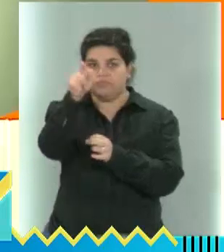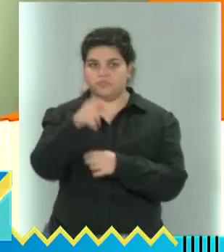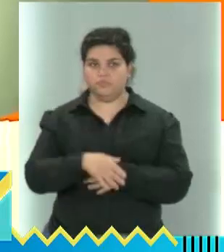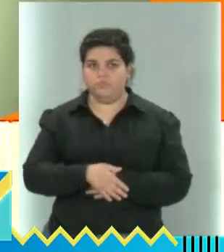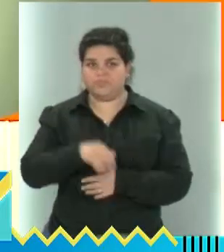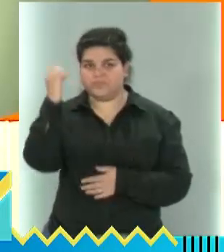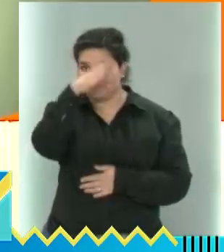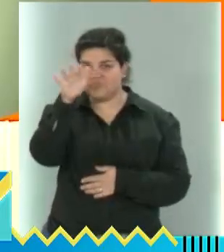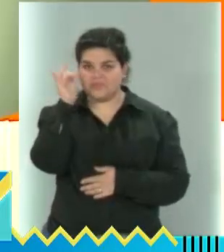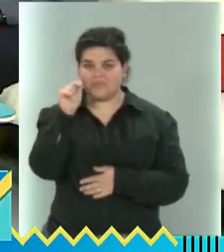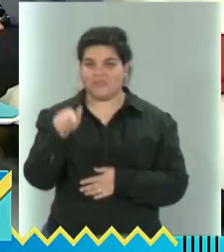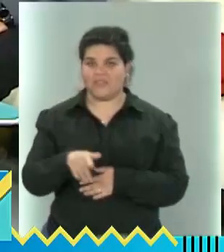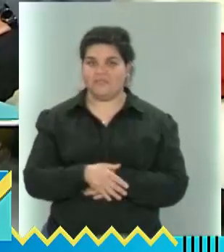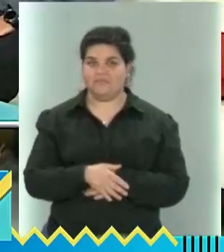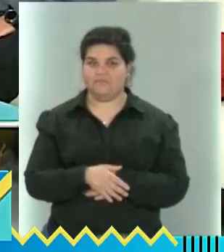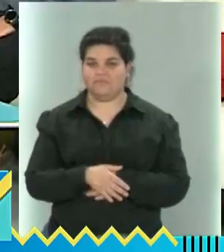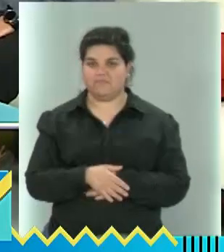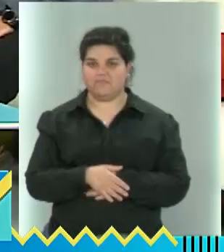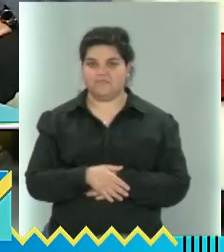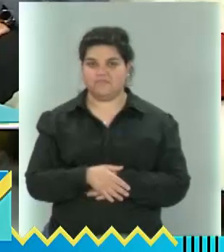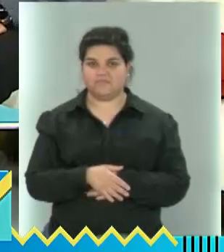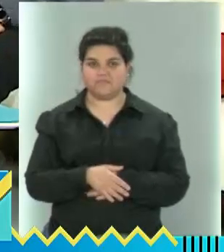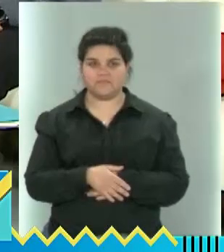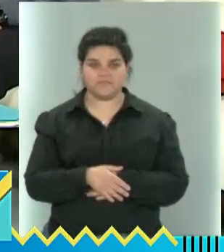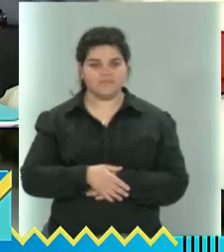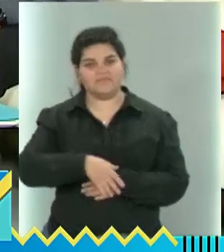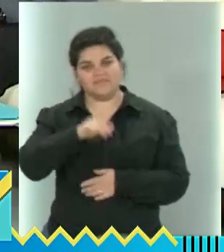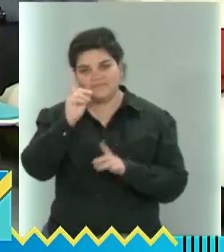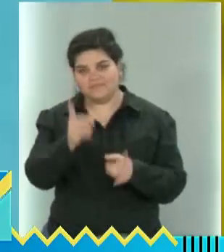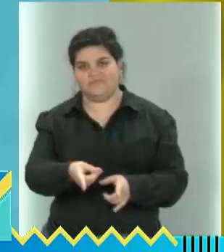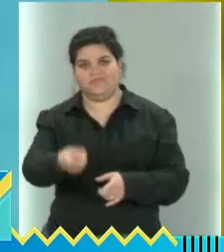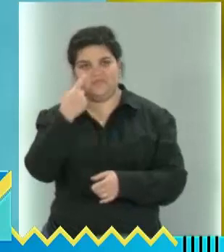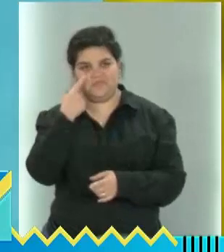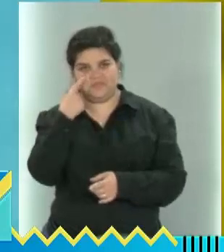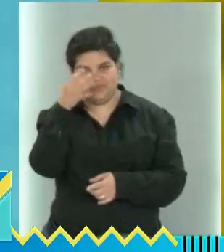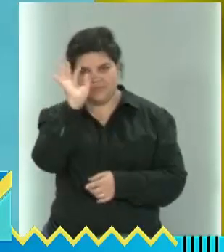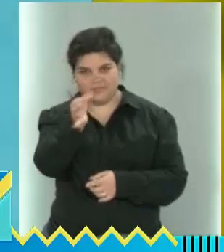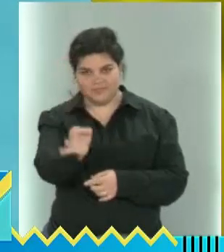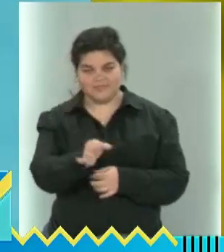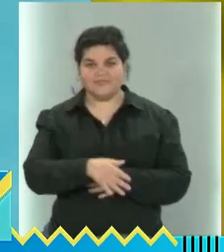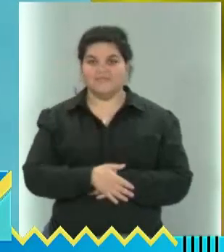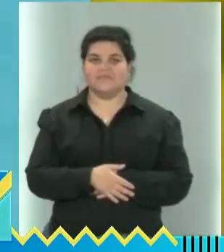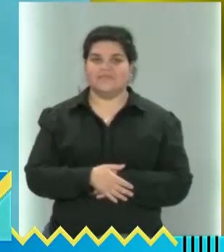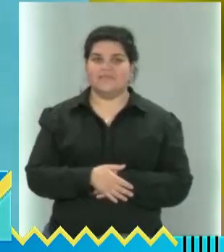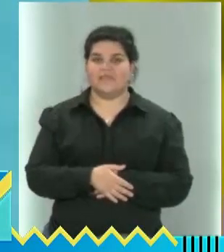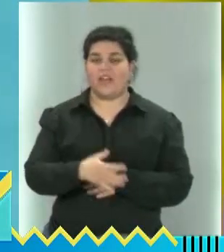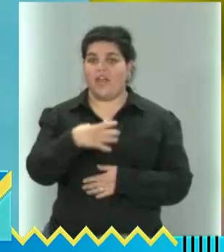pegadito al canal. Bueno, no podemos desconocer lo que está sucediendo, ¿sí? Los chicos no están